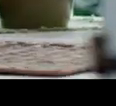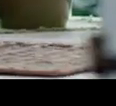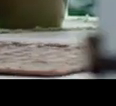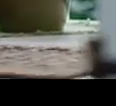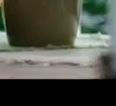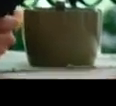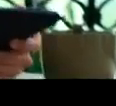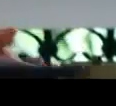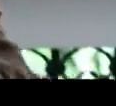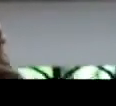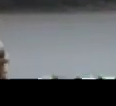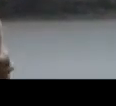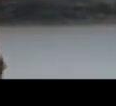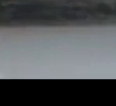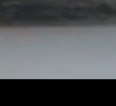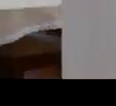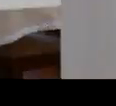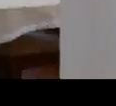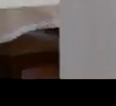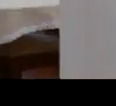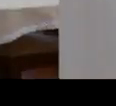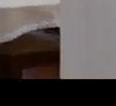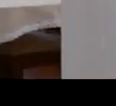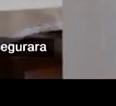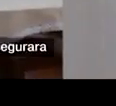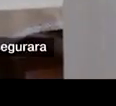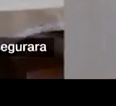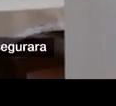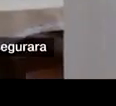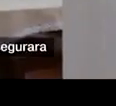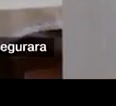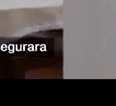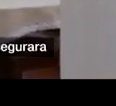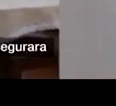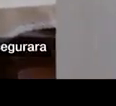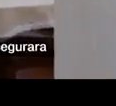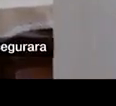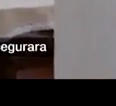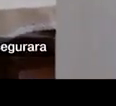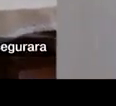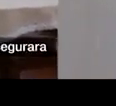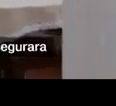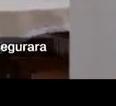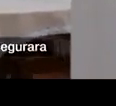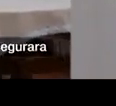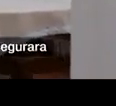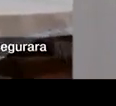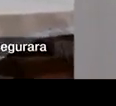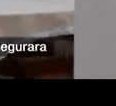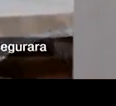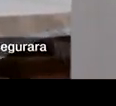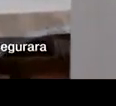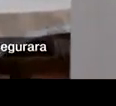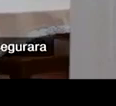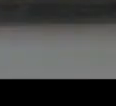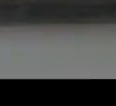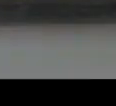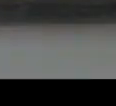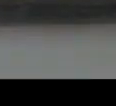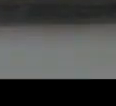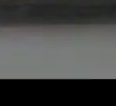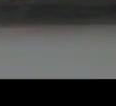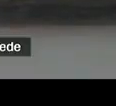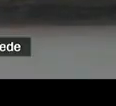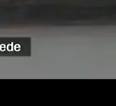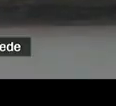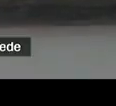¿Lo puedo interrumpir un segundito, don Jorge? Dígame. Sí, es que viera que me dijeron que yo tenía que pedirle que me asegurara y como